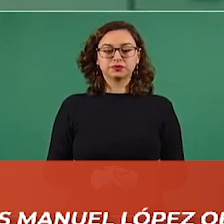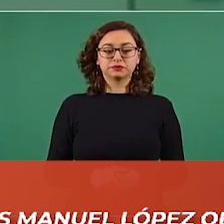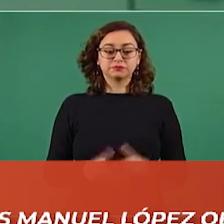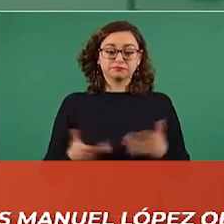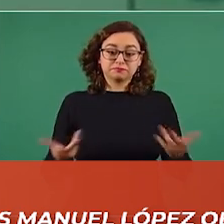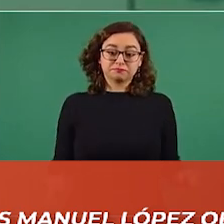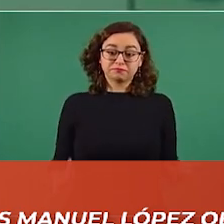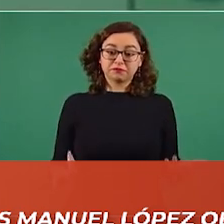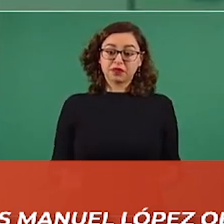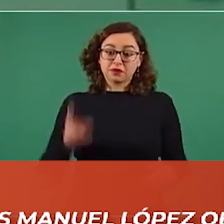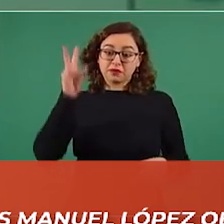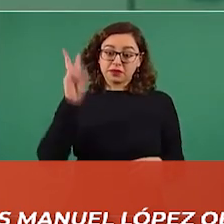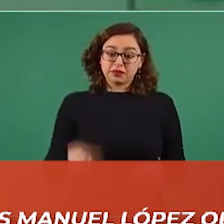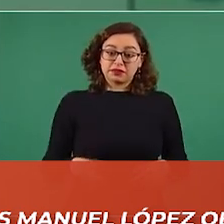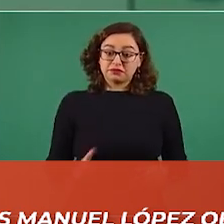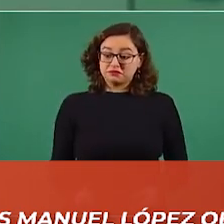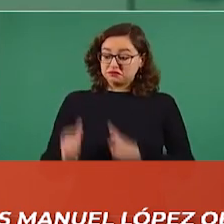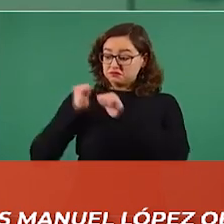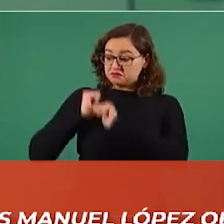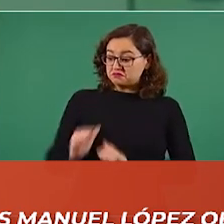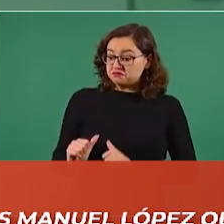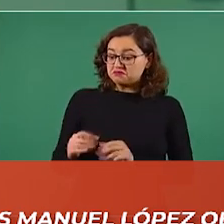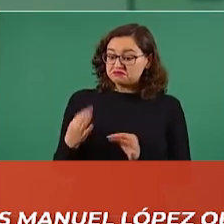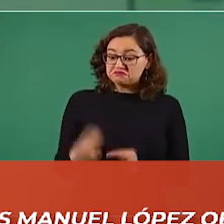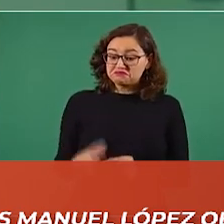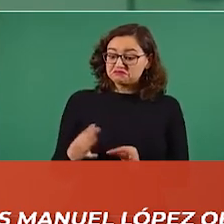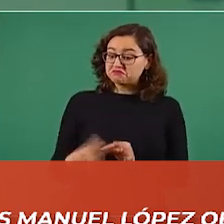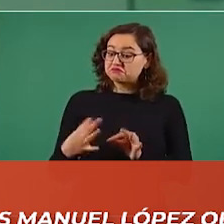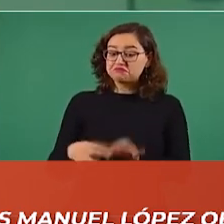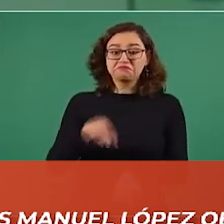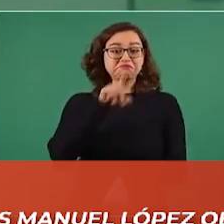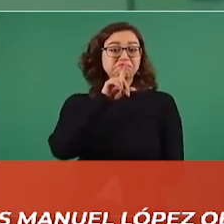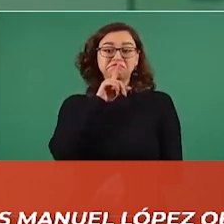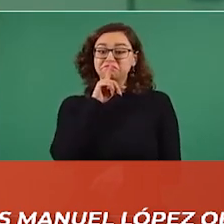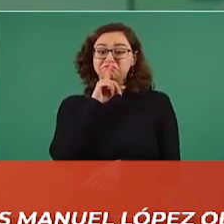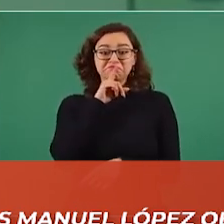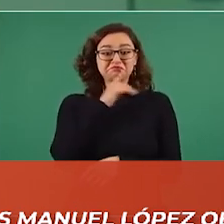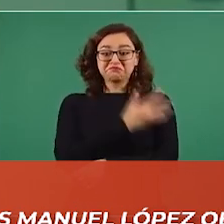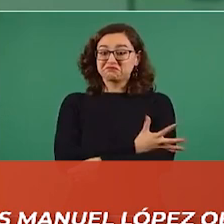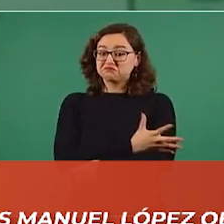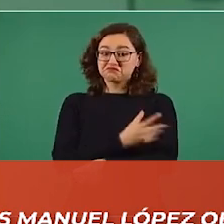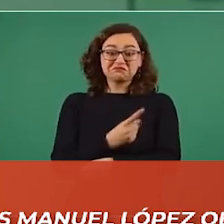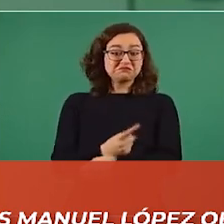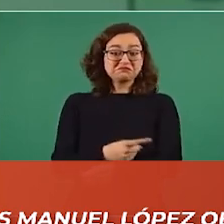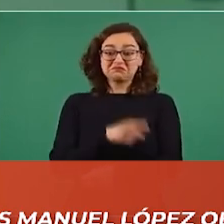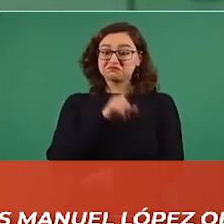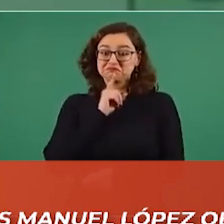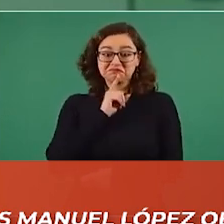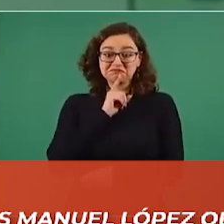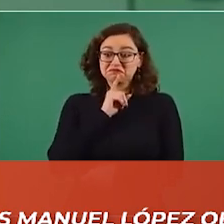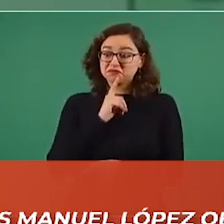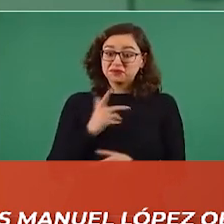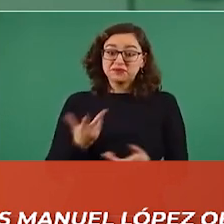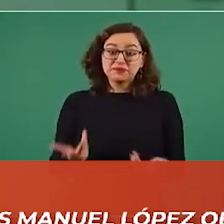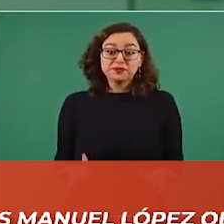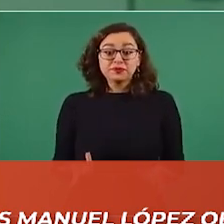no actúan con rectitud, con honestidad, cuando